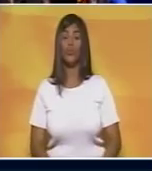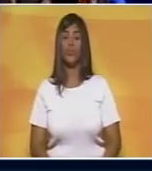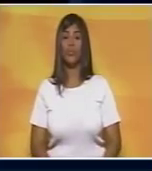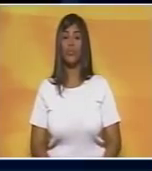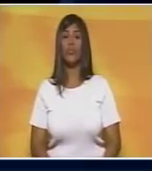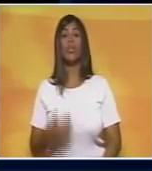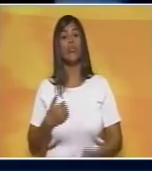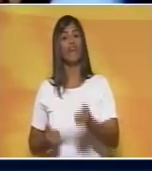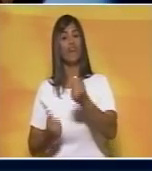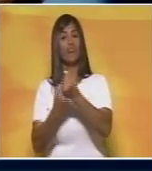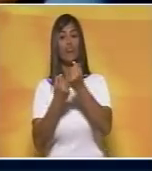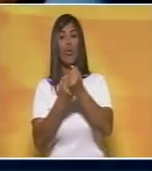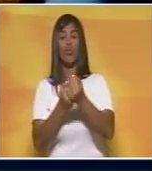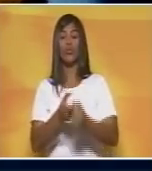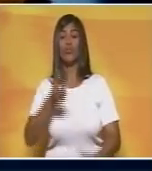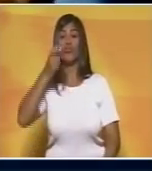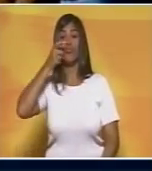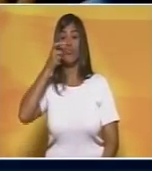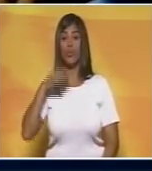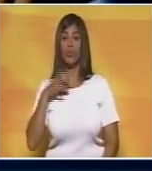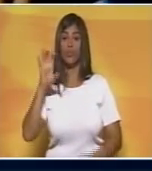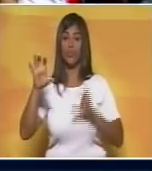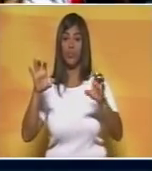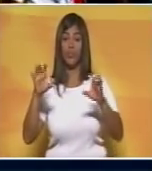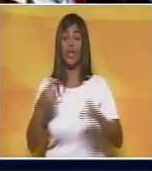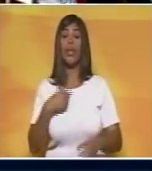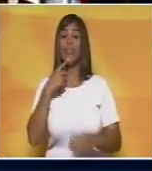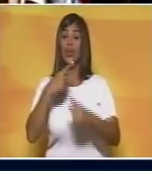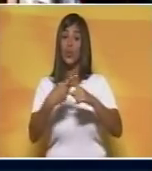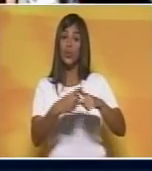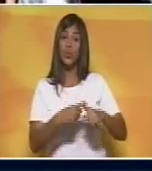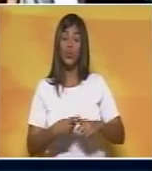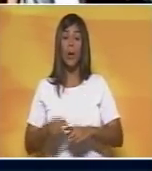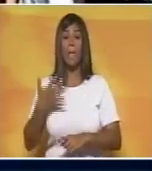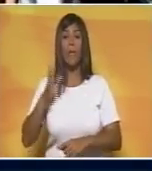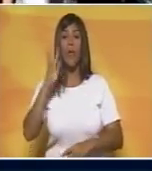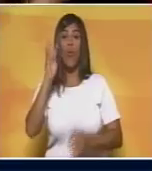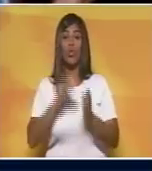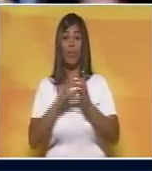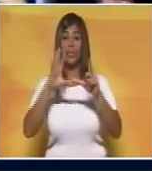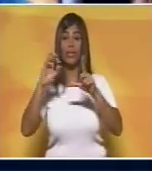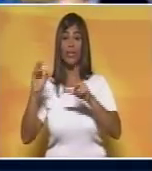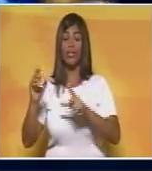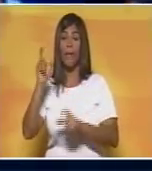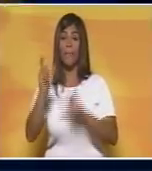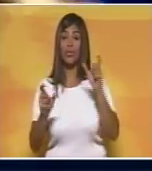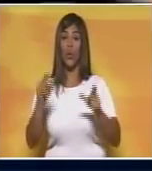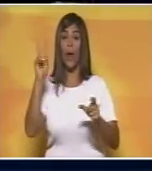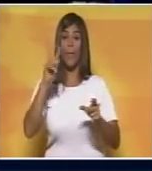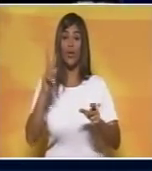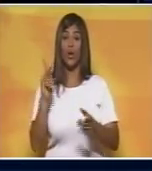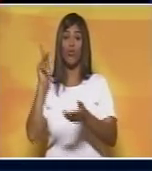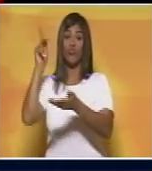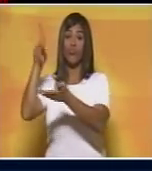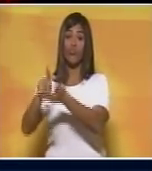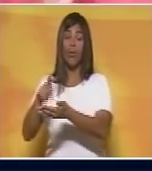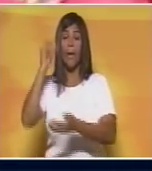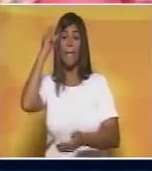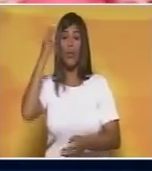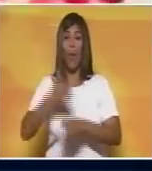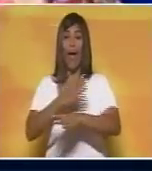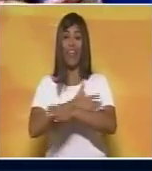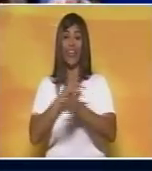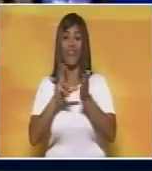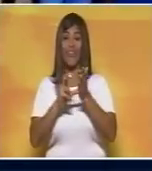apoyo a sus autoridades de la región. ACNUR indicó que tiene registros de que al menos 4.700 de los venezolanos que llegaron a Perú el